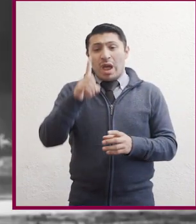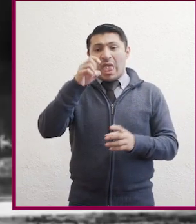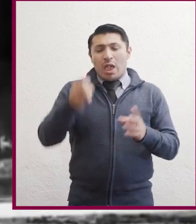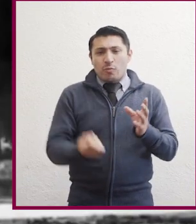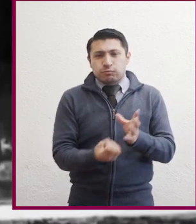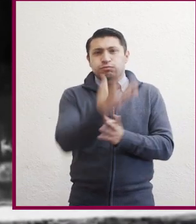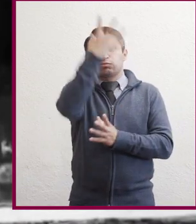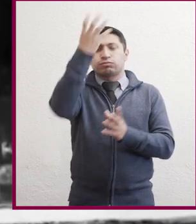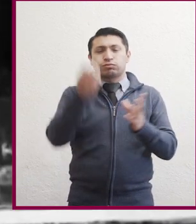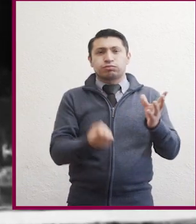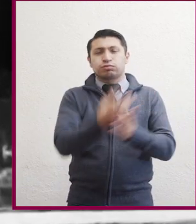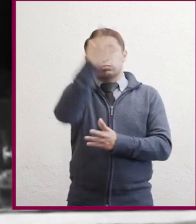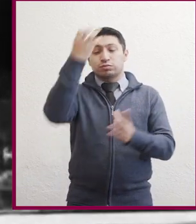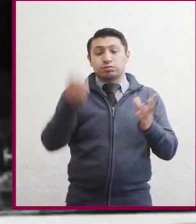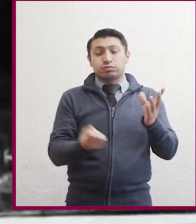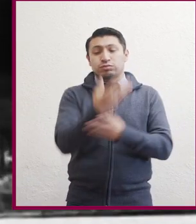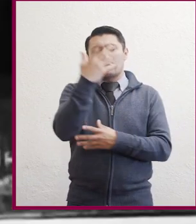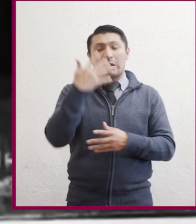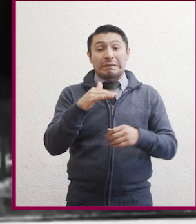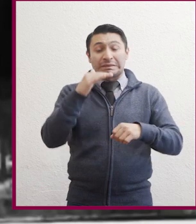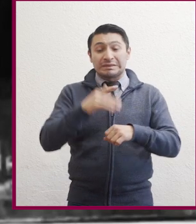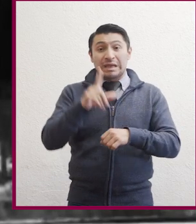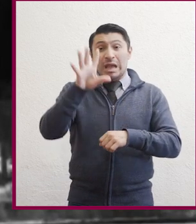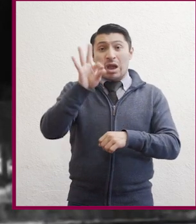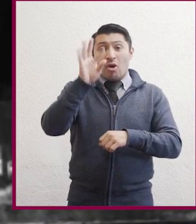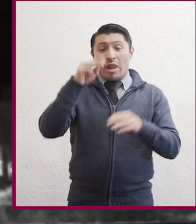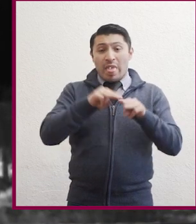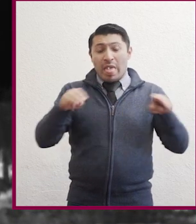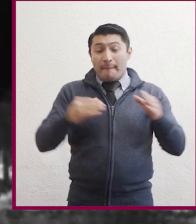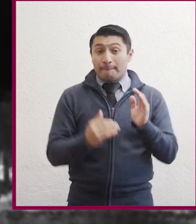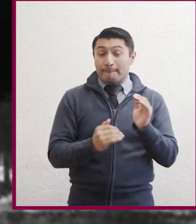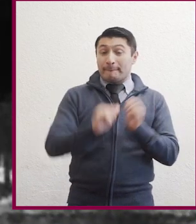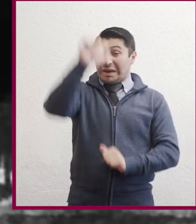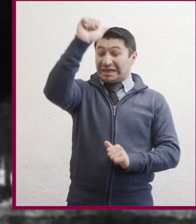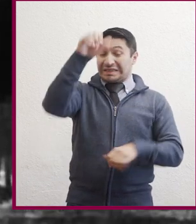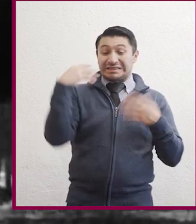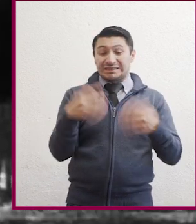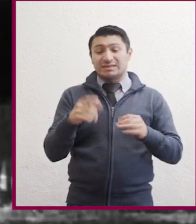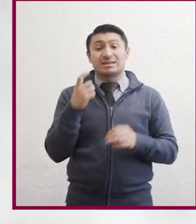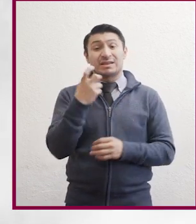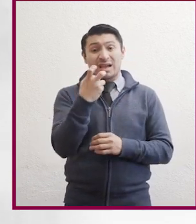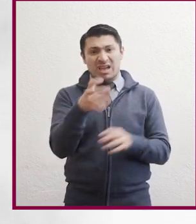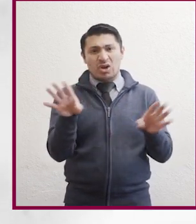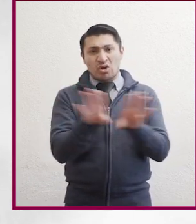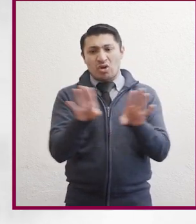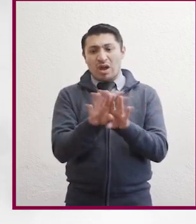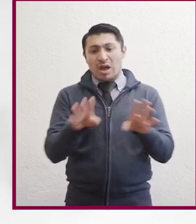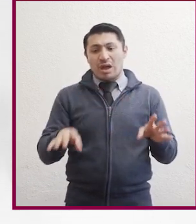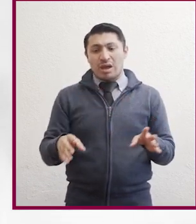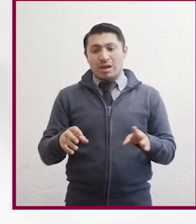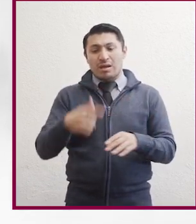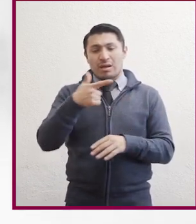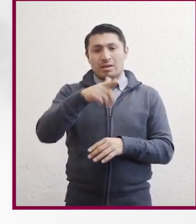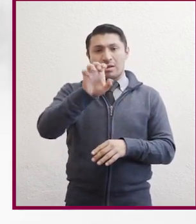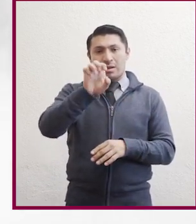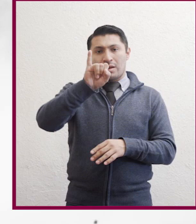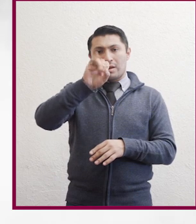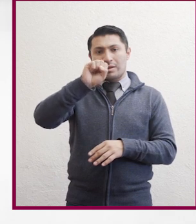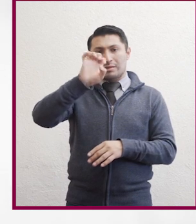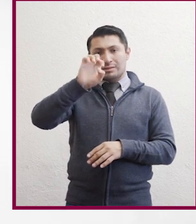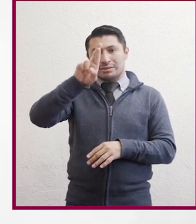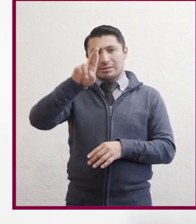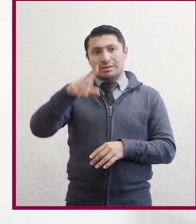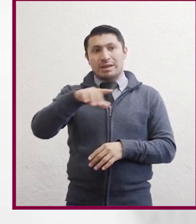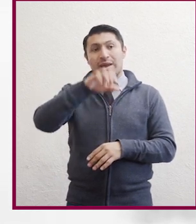chorro de agua brotó del suelo y alcanzó una altura de más de 40 metros. Este fenómeno fue conocido como el Geyser